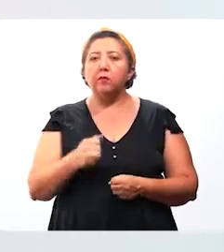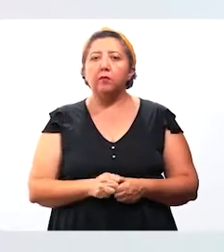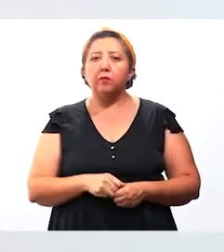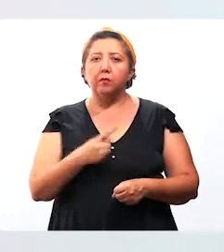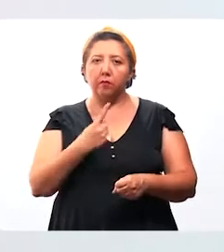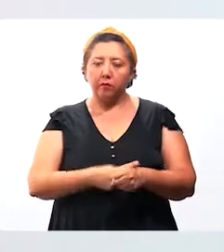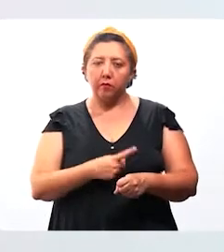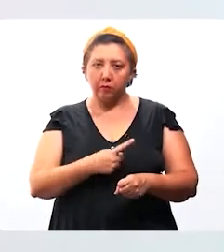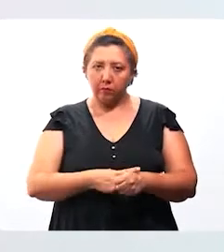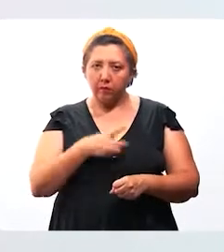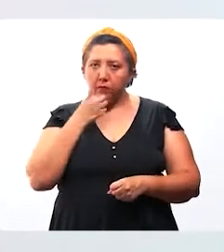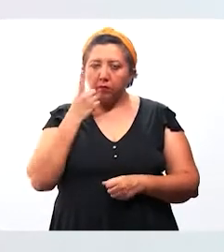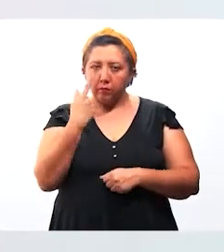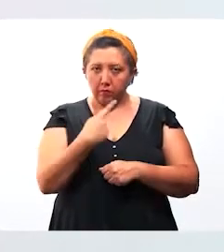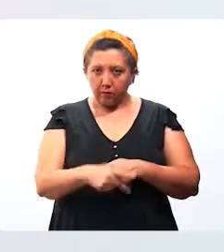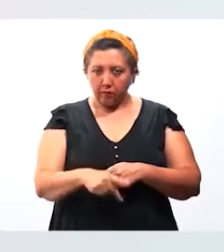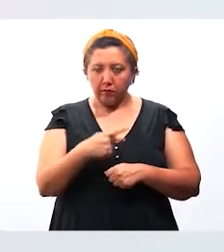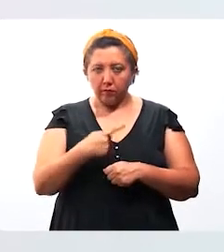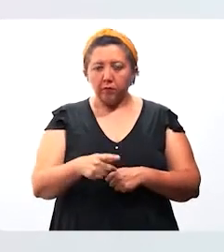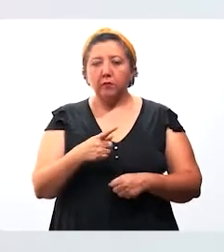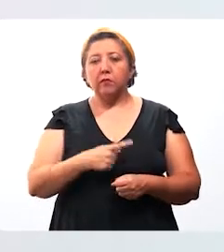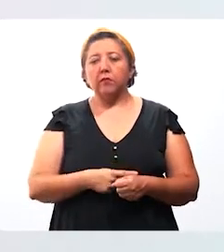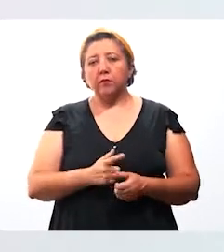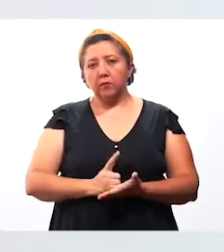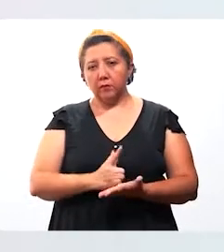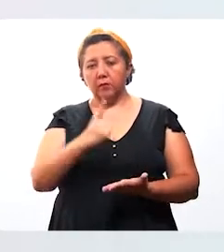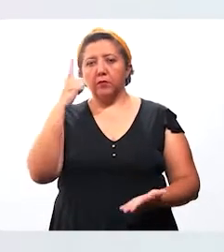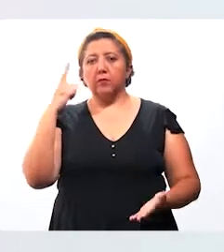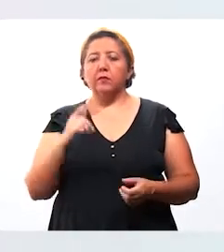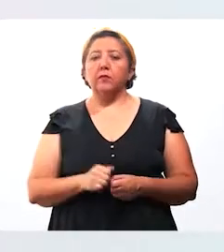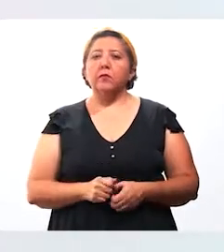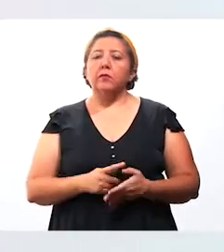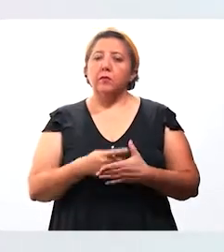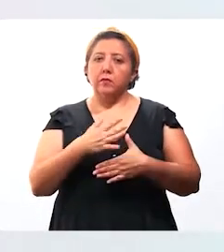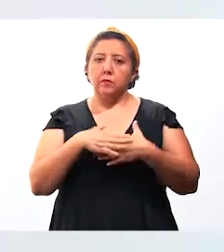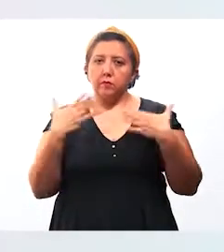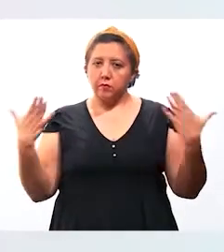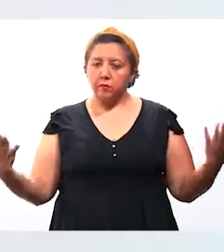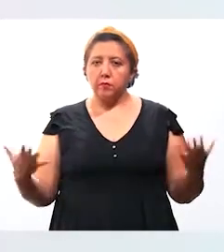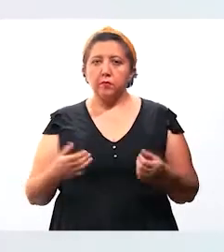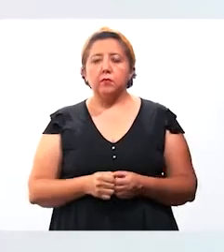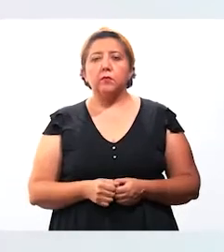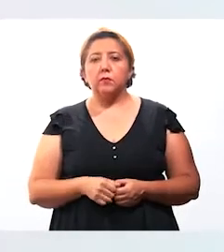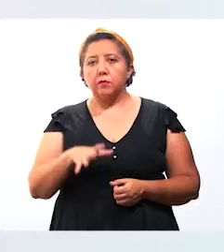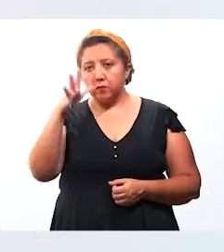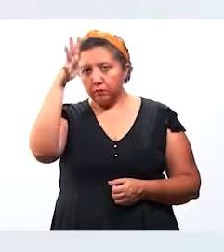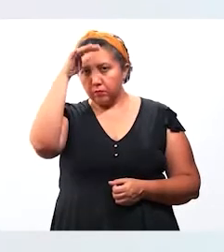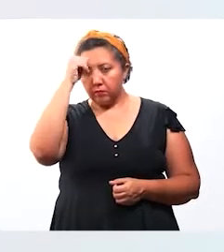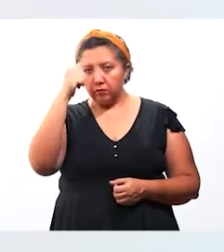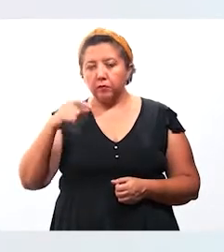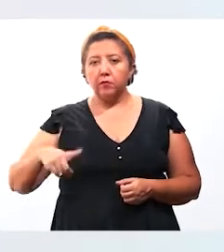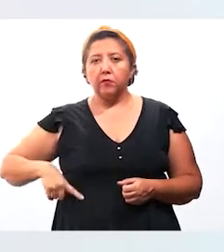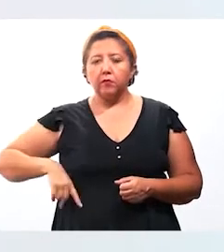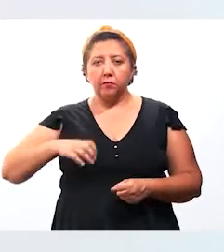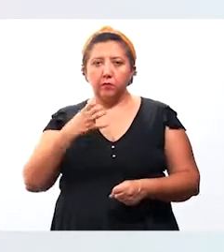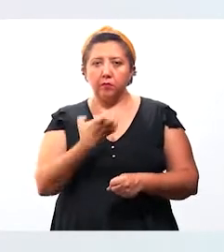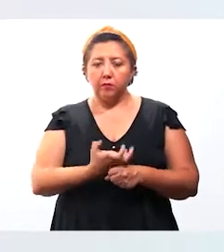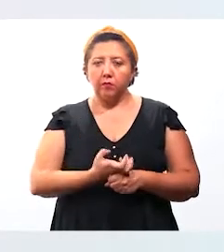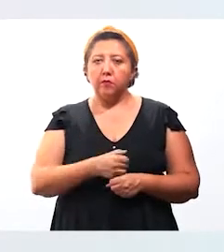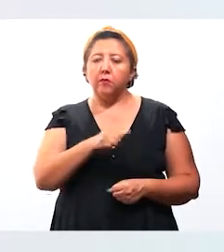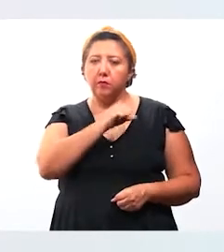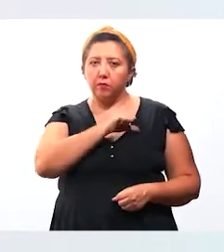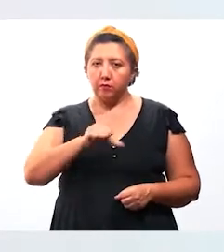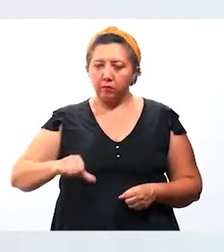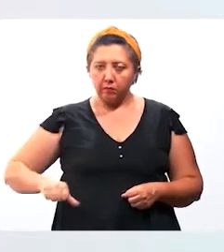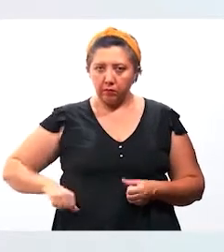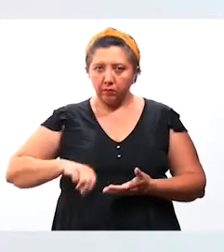con comorbilidades de riesgo y enfermedades graves. Proceso que se realizará de manera coordinada el Gobierno del Estado,